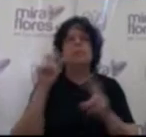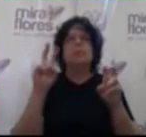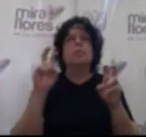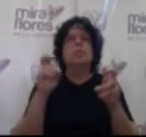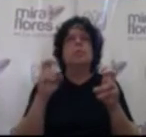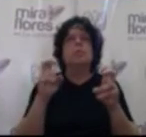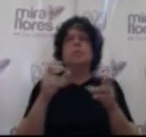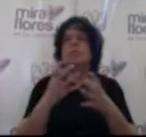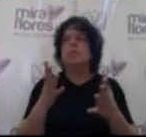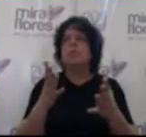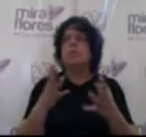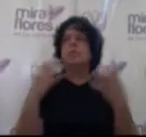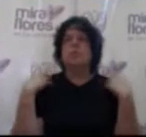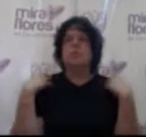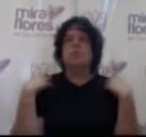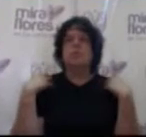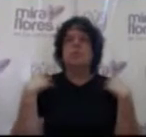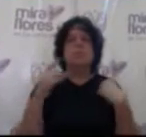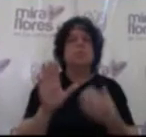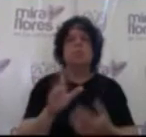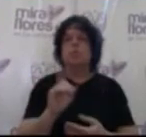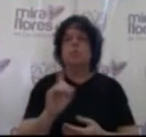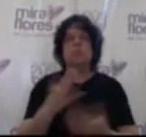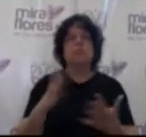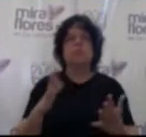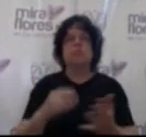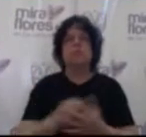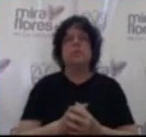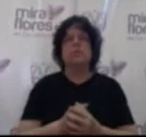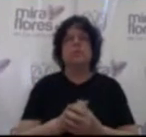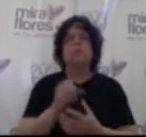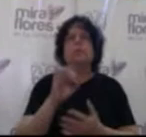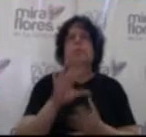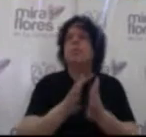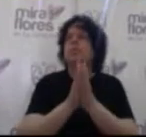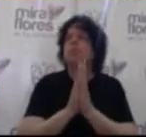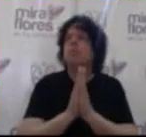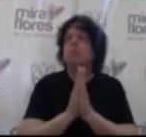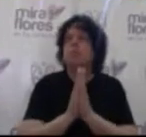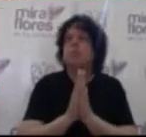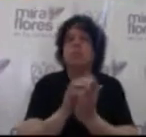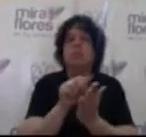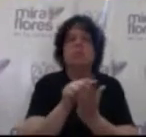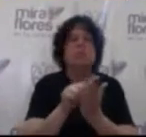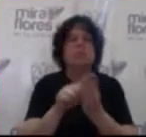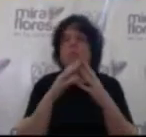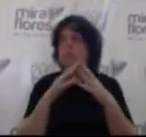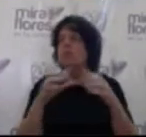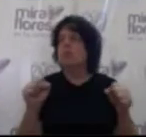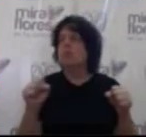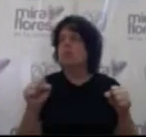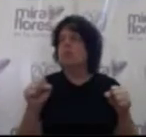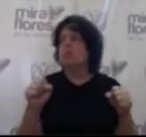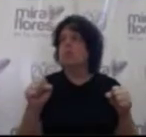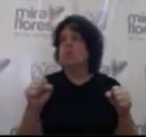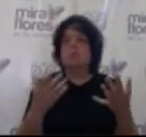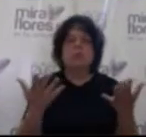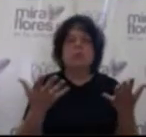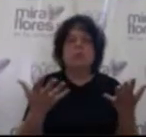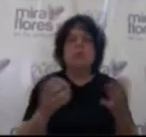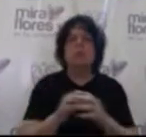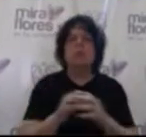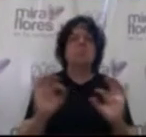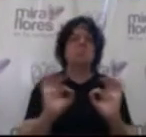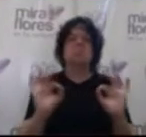despacho? No, señor alcalde. Muy bien. ¿Algún pedido por escrito en la Secretaría General?